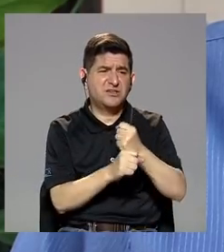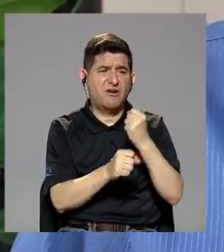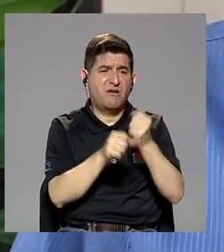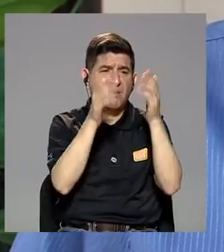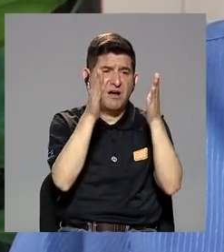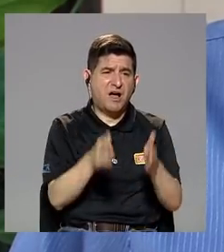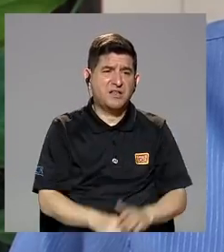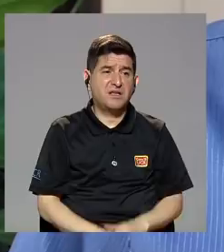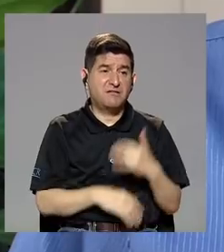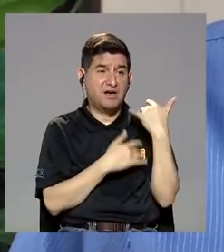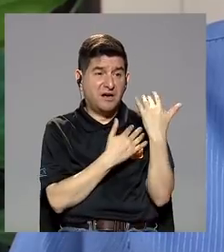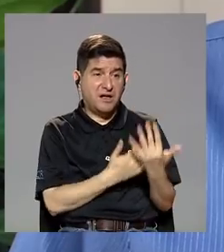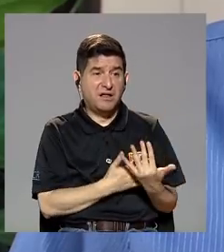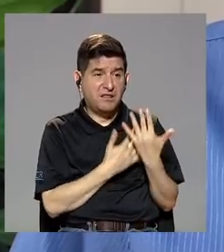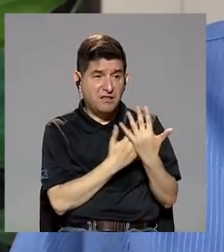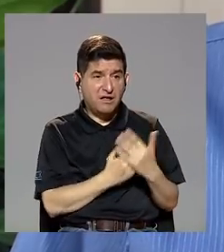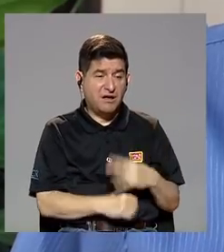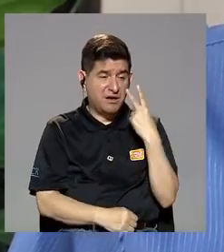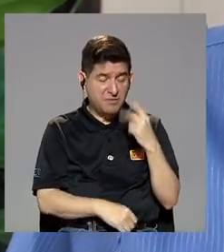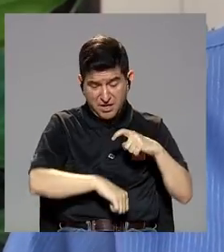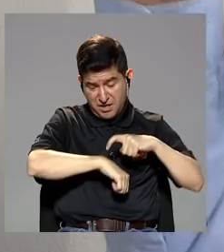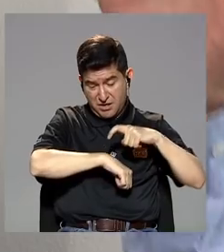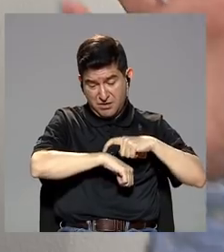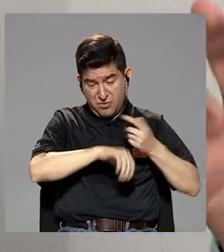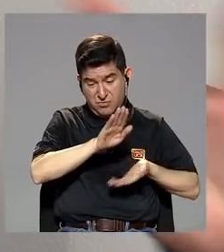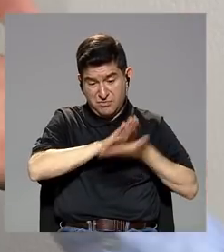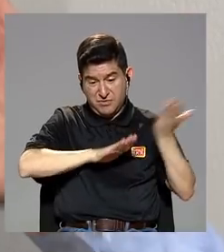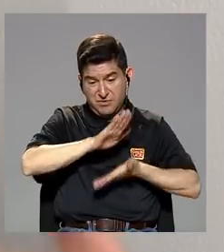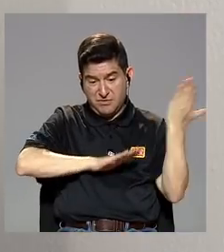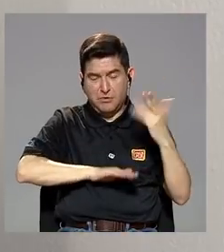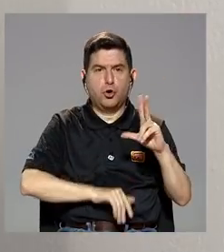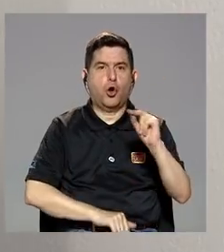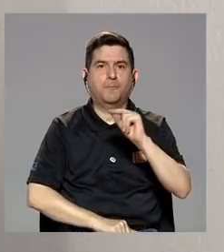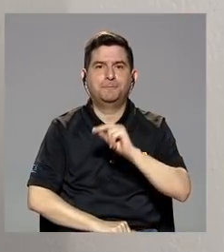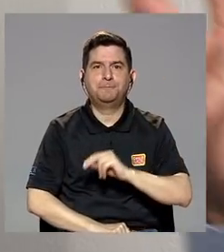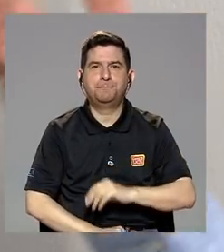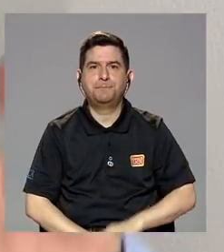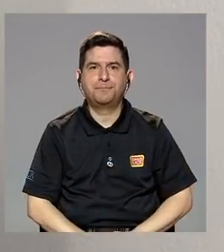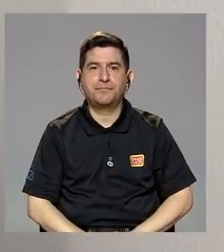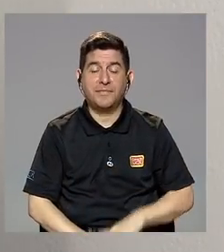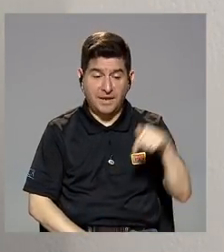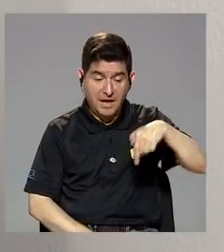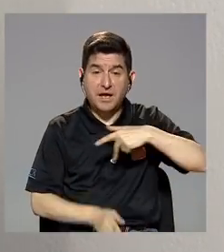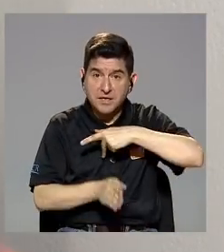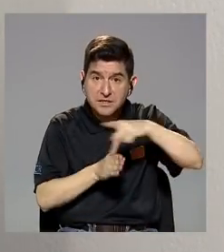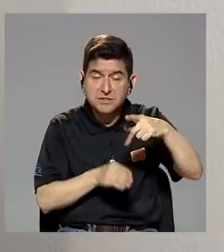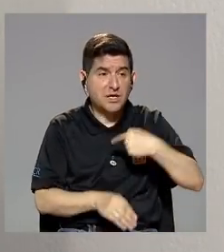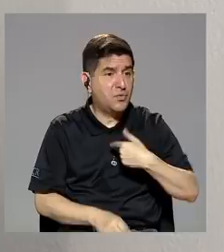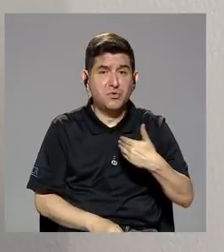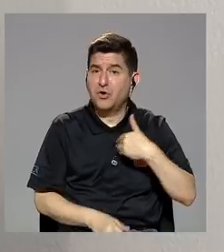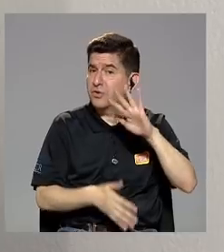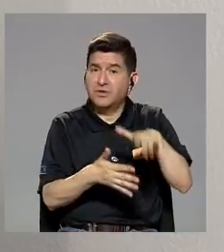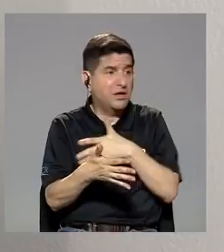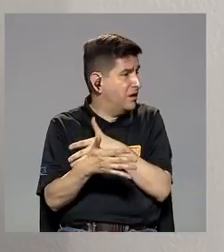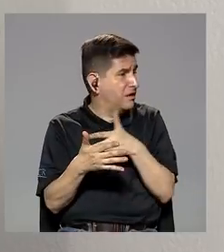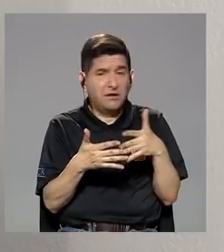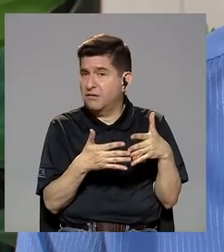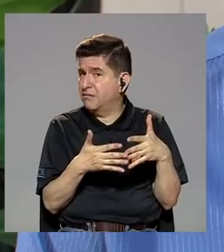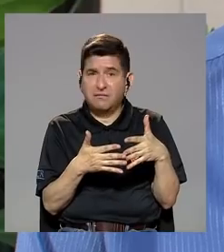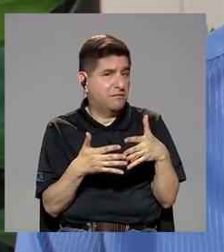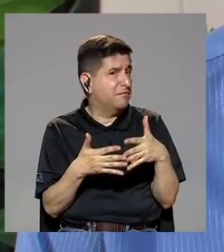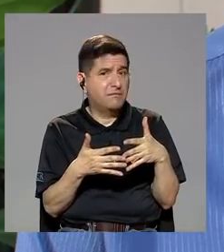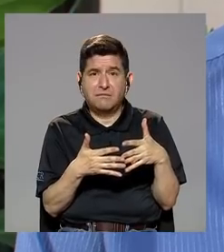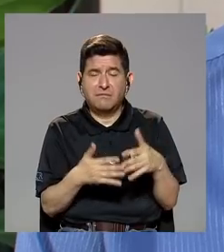que tiene que estar esperando mirando el reloj para ver a qué hora salgo no en esta profesión por ejemplo uno no tiene horario